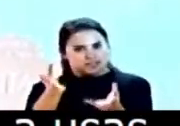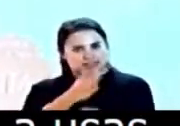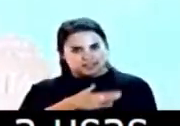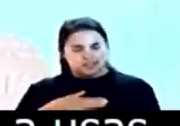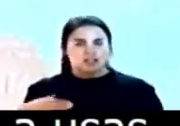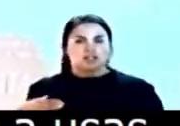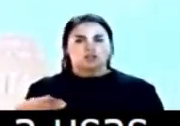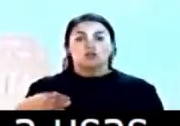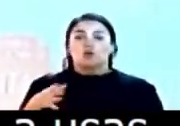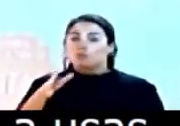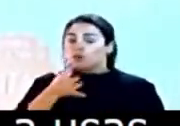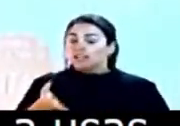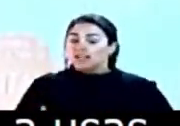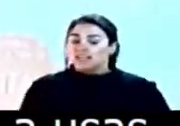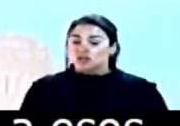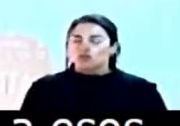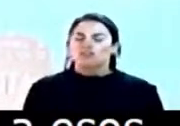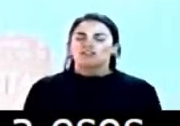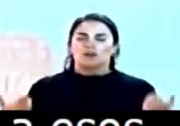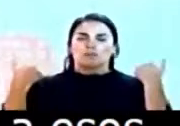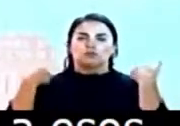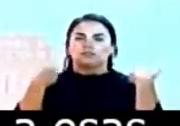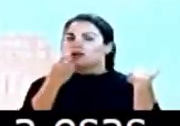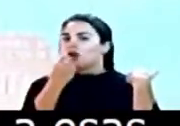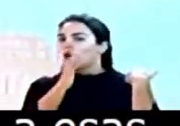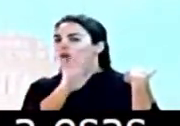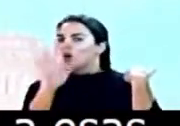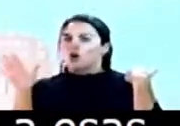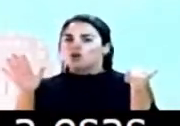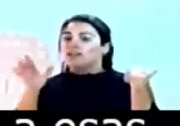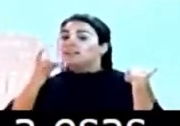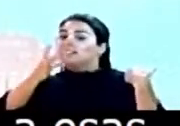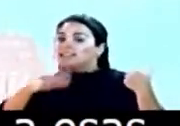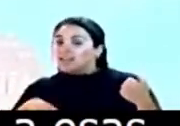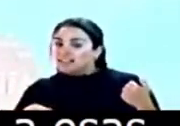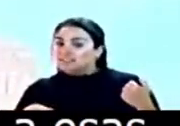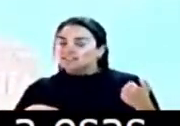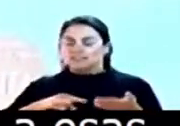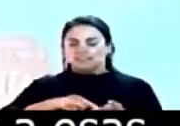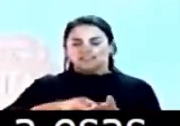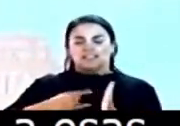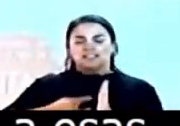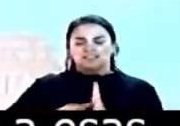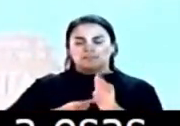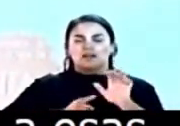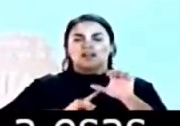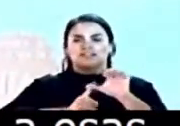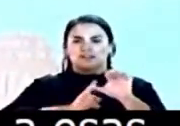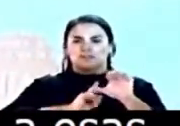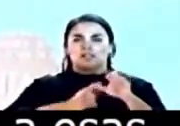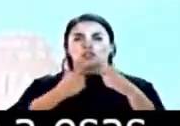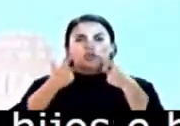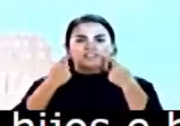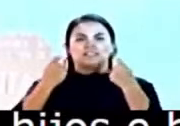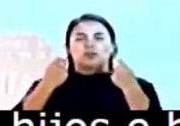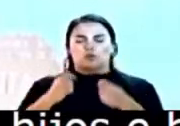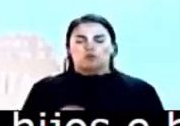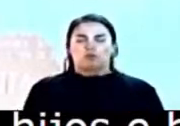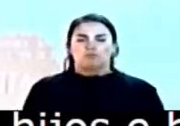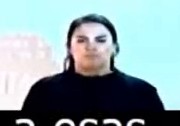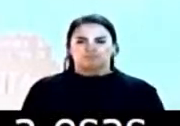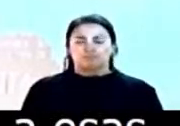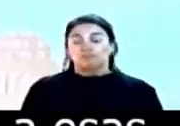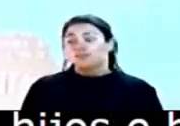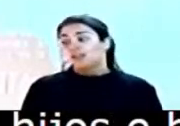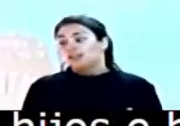hijas están en las mejores manos posibles, que es en las de nuestro sistema extremeño de salud. Y